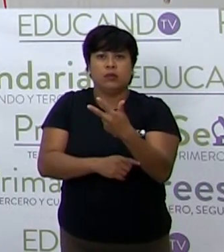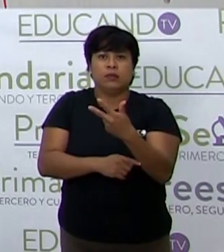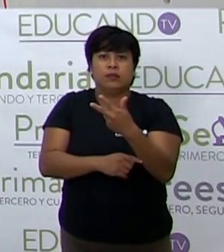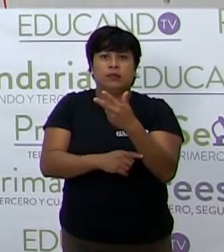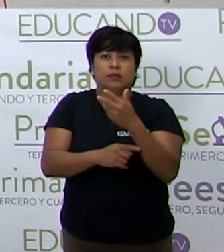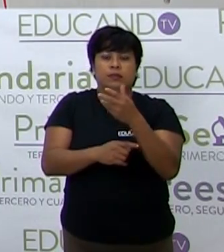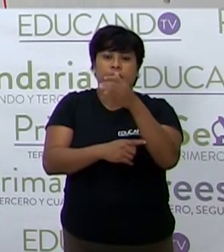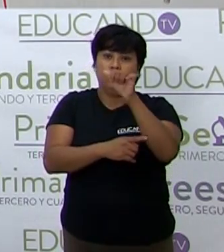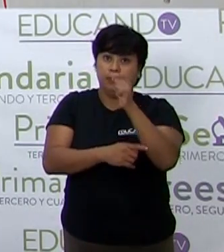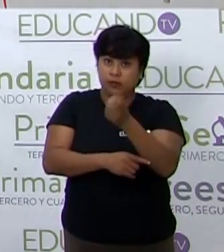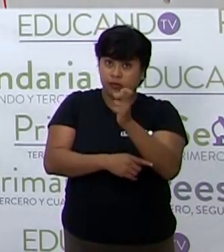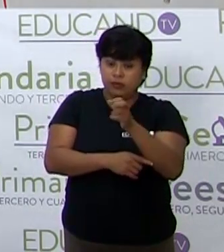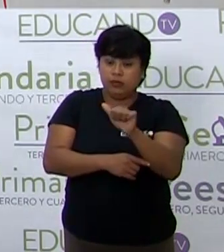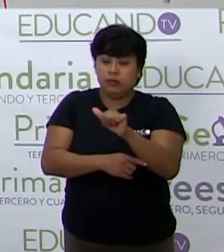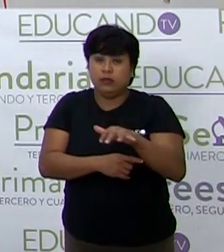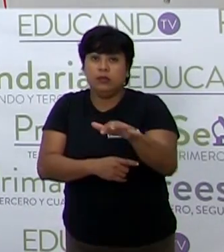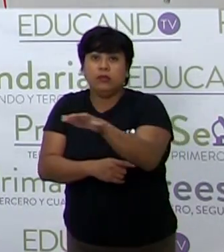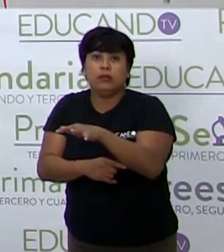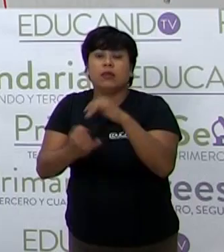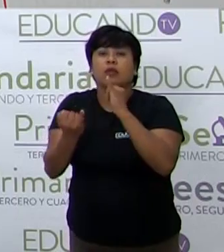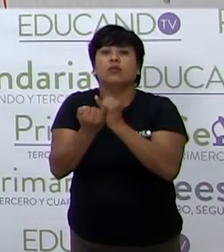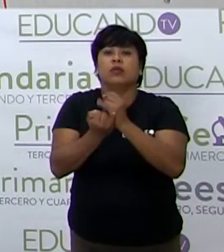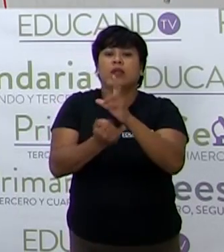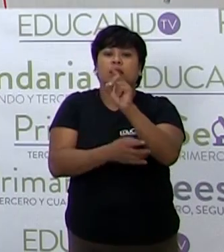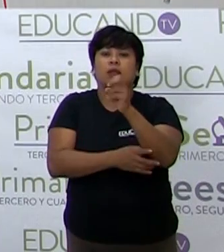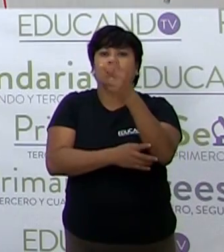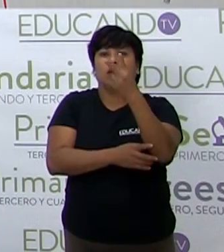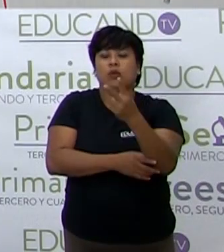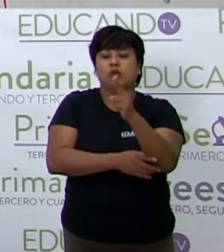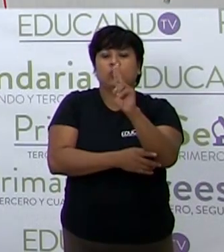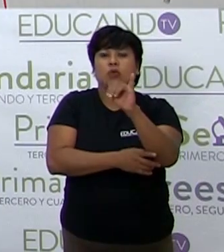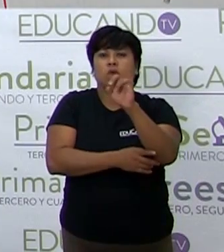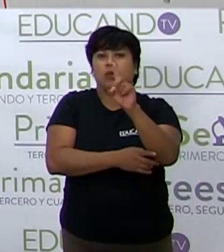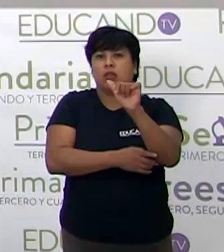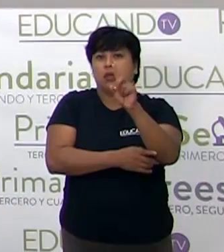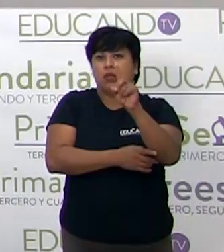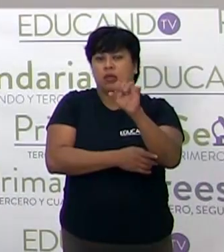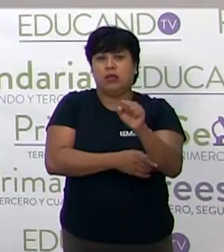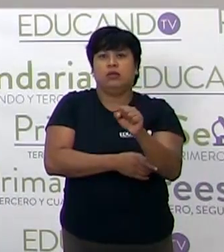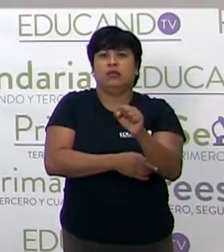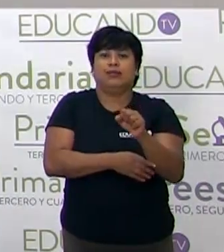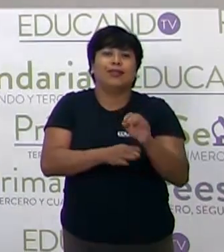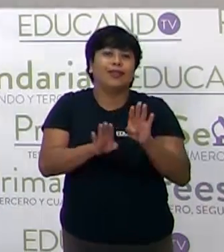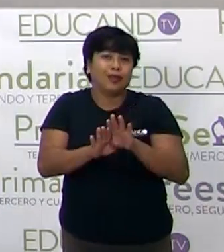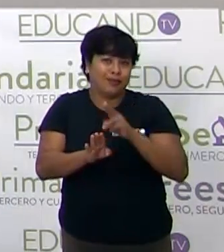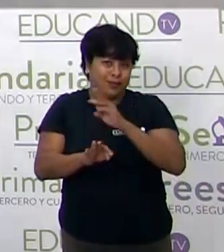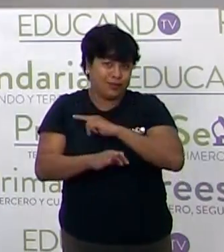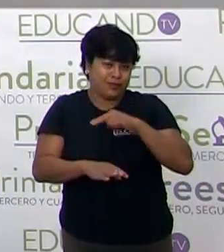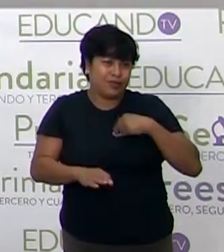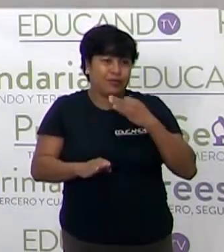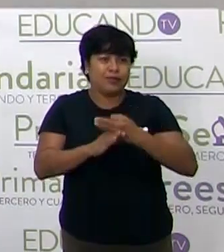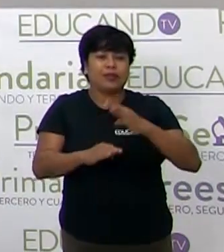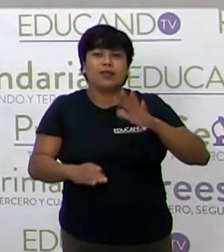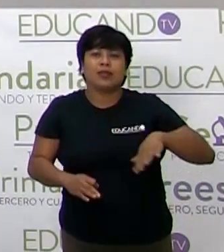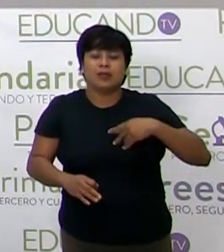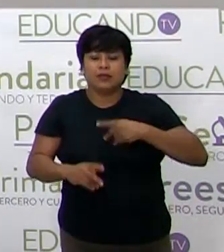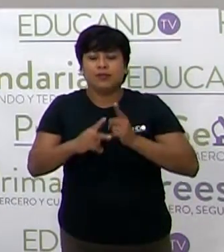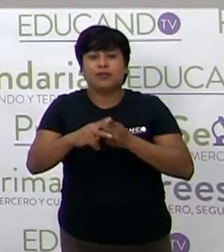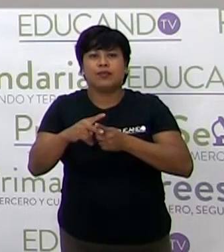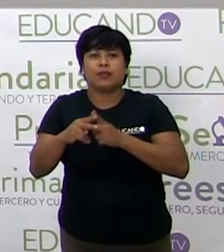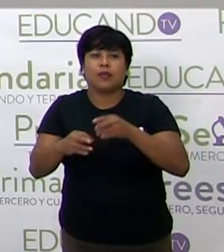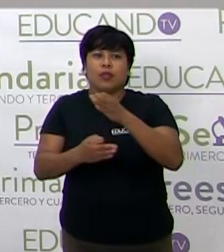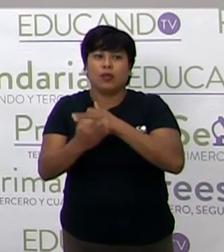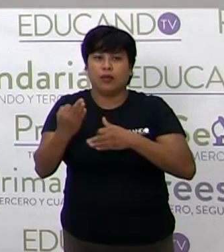y que el área corresponde a 32 unidades cuadradas, como lo habíamos contado en un principio todos